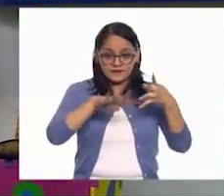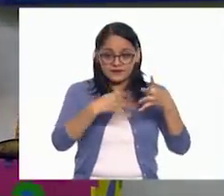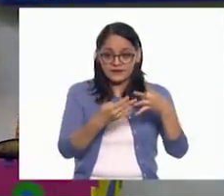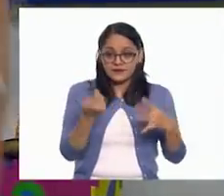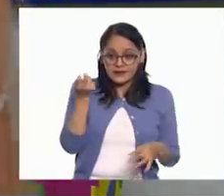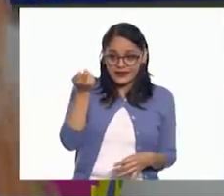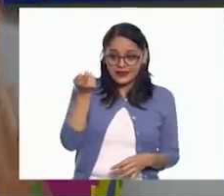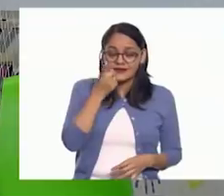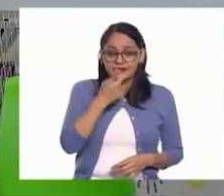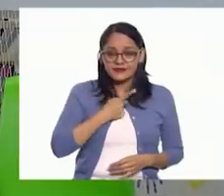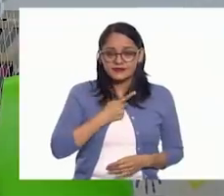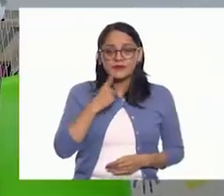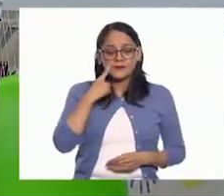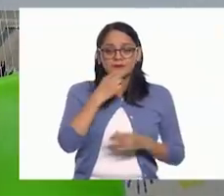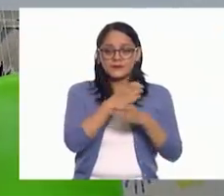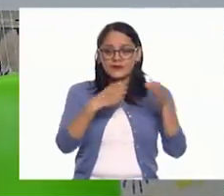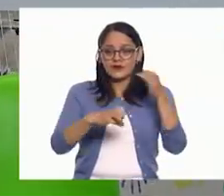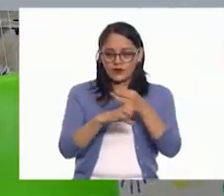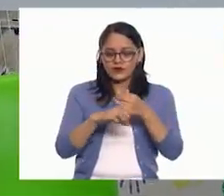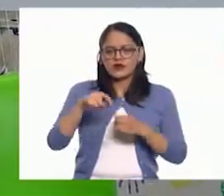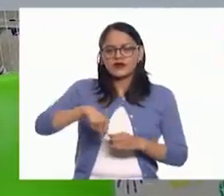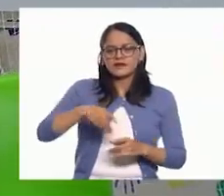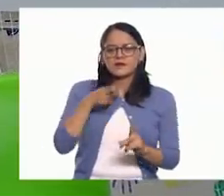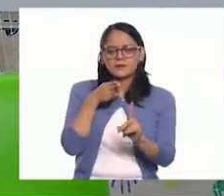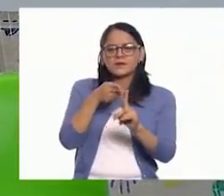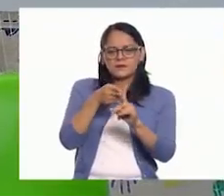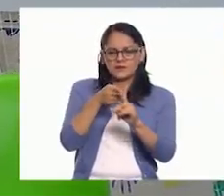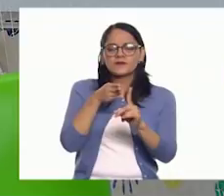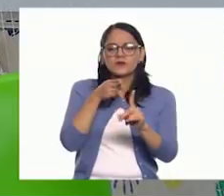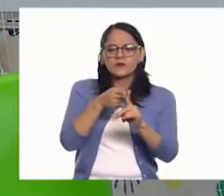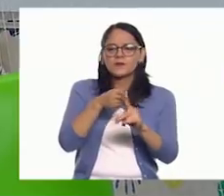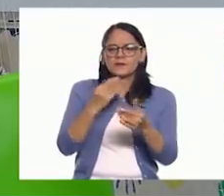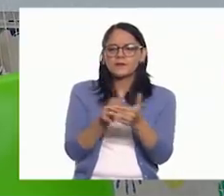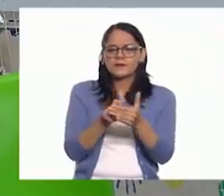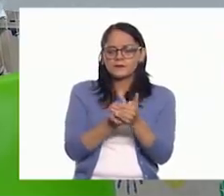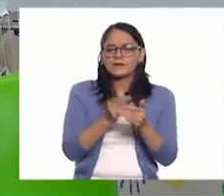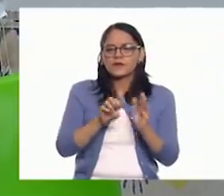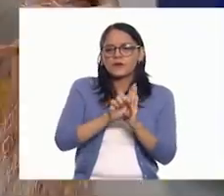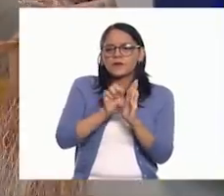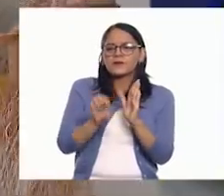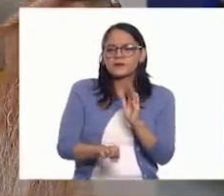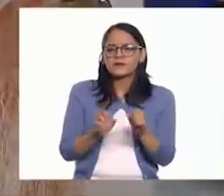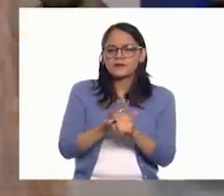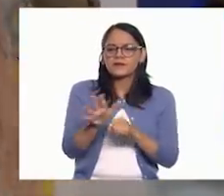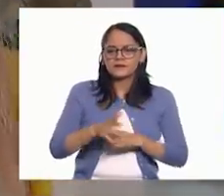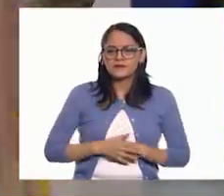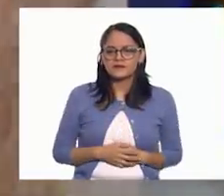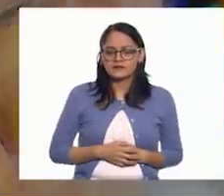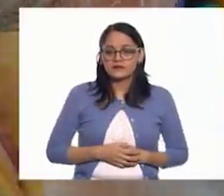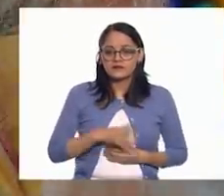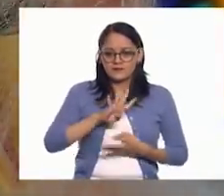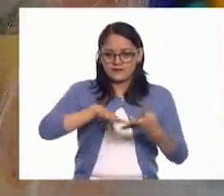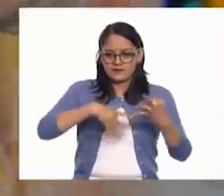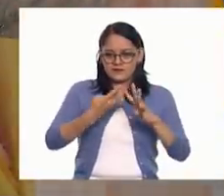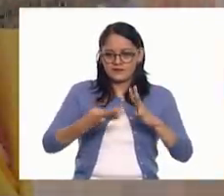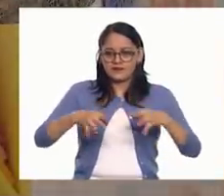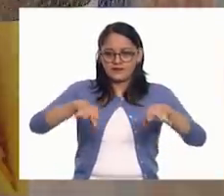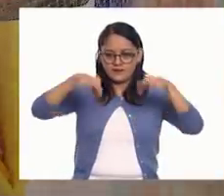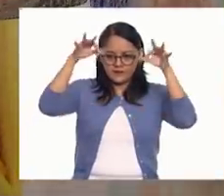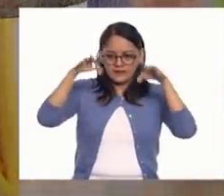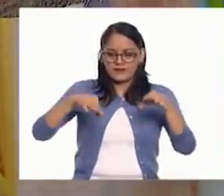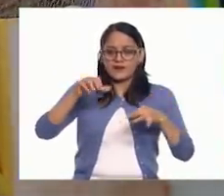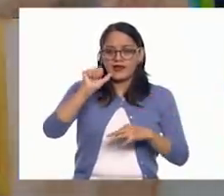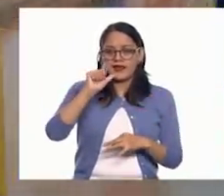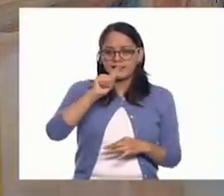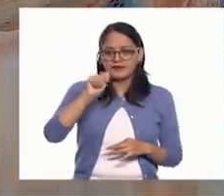decir, los objetivos de esta clase, bien se pueden ejemplificar con esa atarraya. ¿Con esta